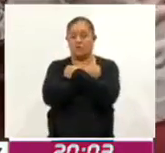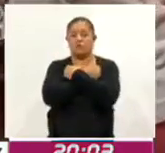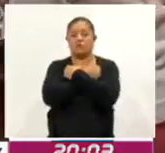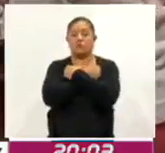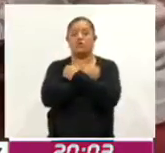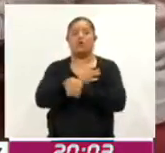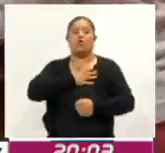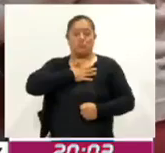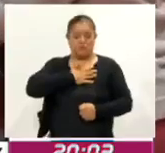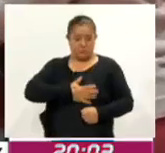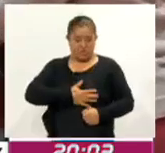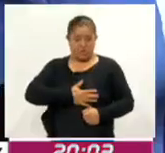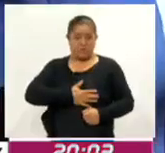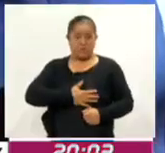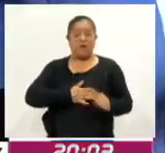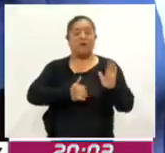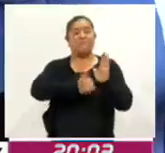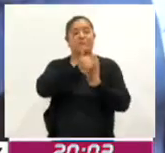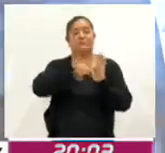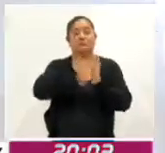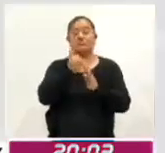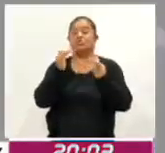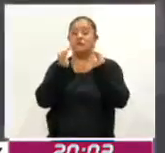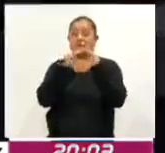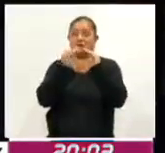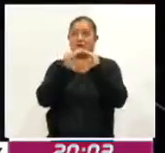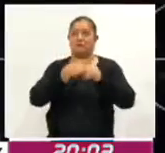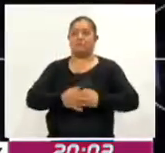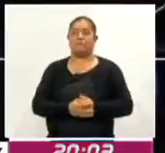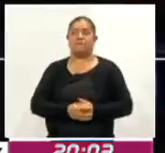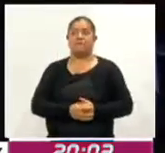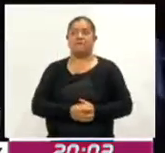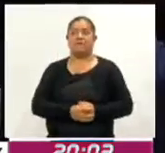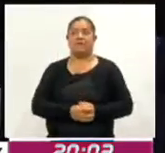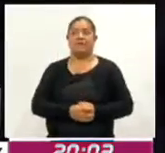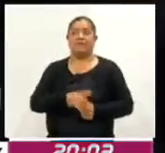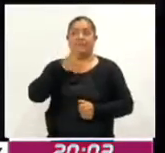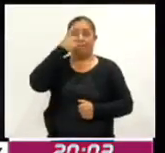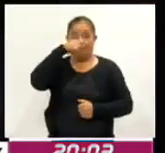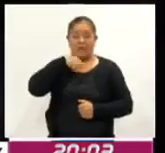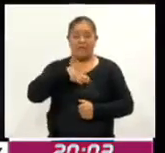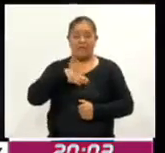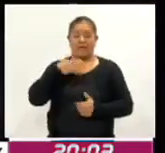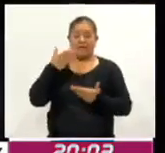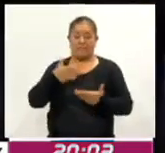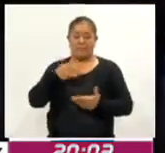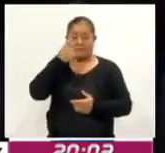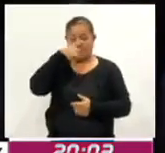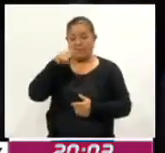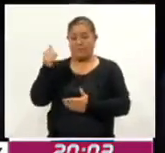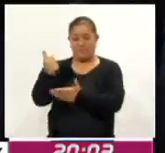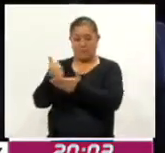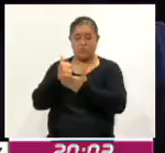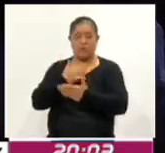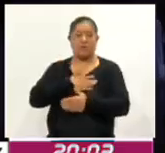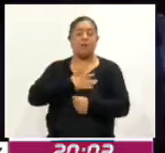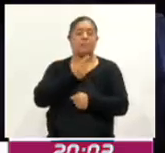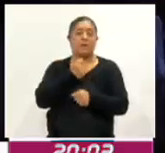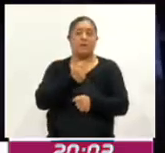Procuraduría de Justicia, infraestructura y vivienda. Para que me ayuden a rehabilitarme,